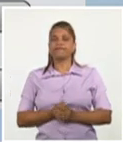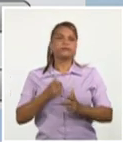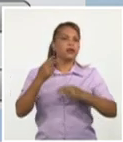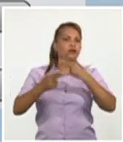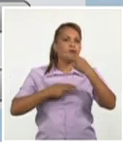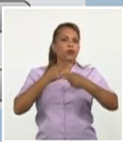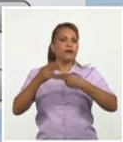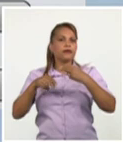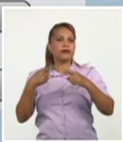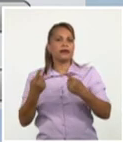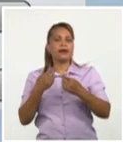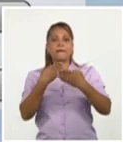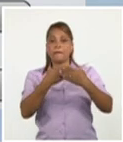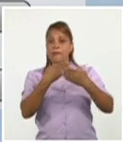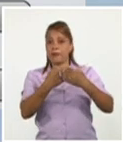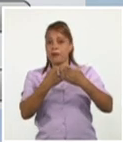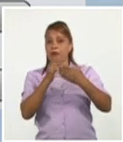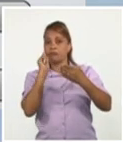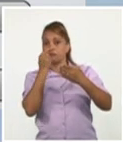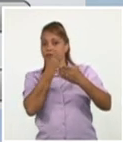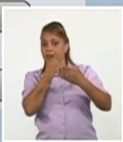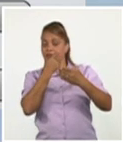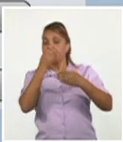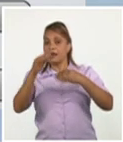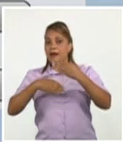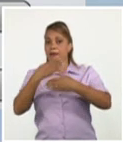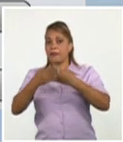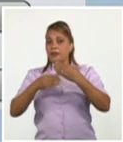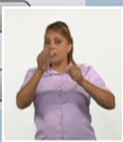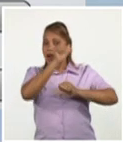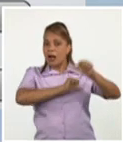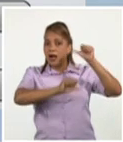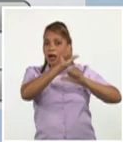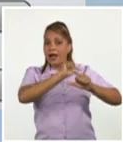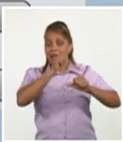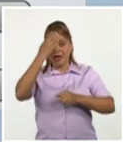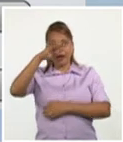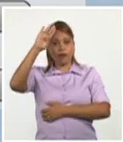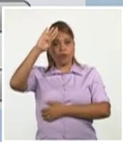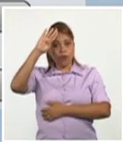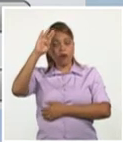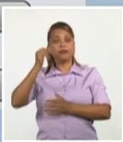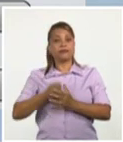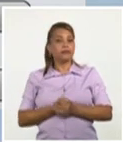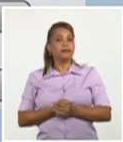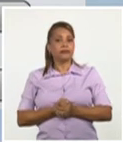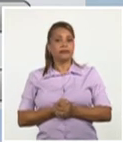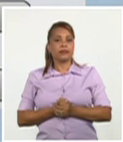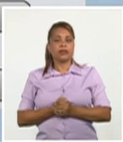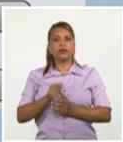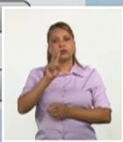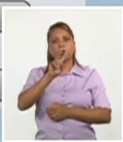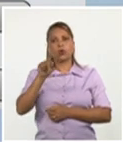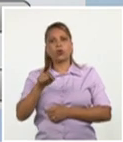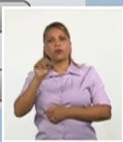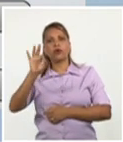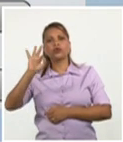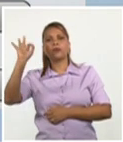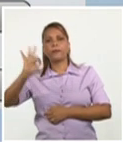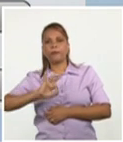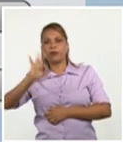las muestras procesadas en Cuba durante toda la pandemia tengan un 2,8%